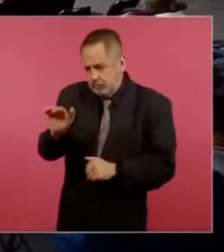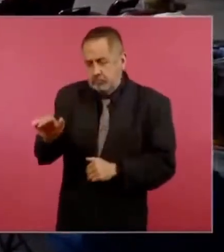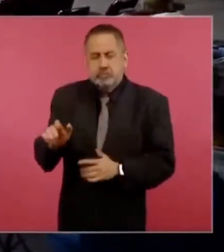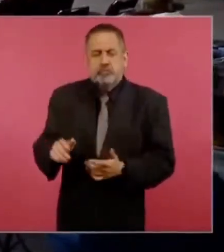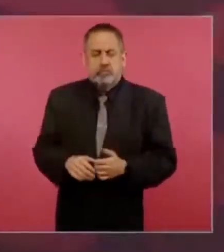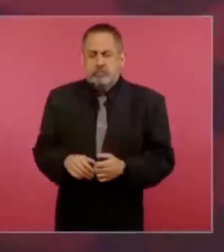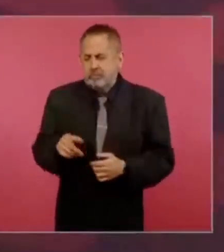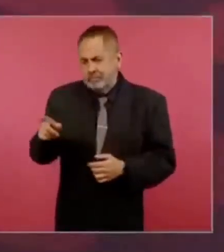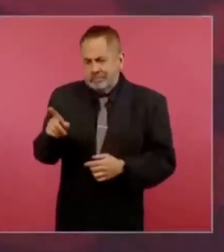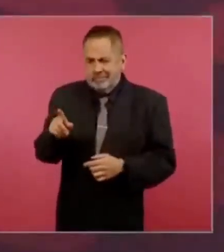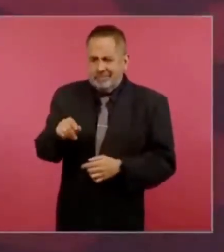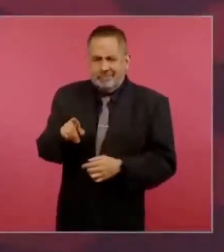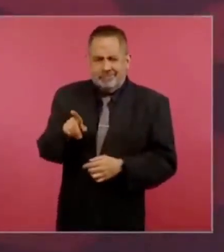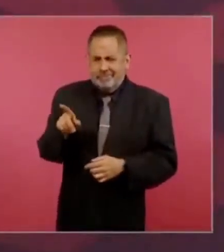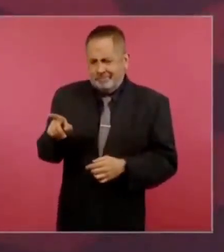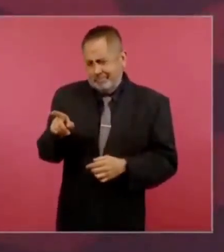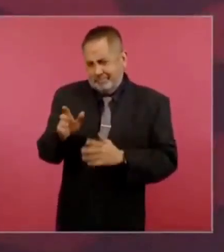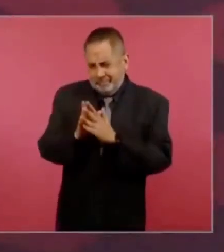quite, ¿no?,